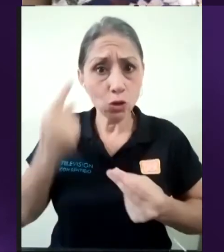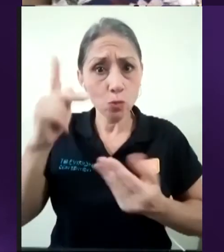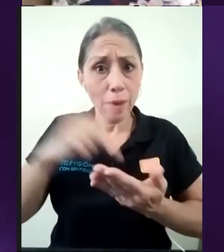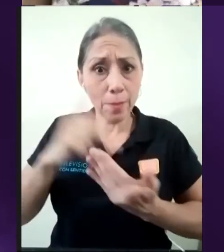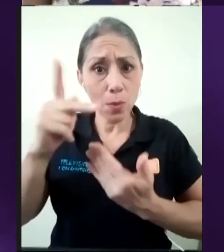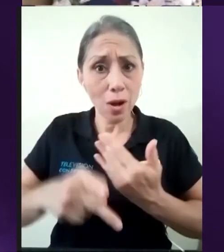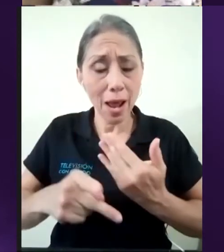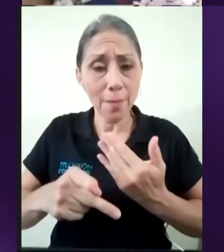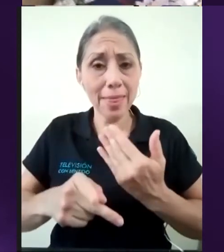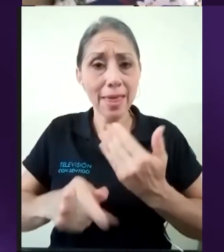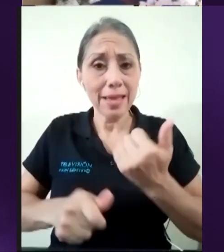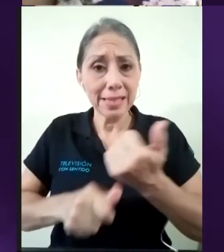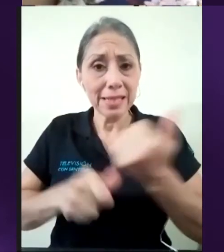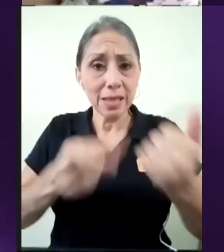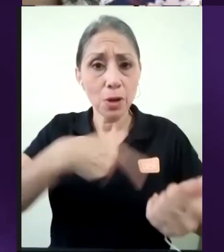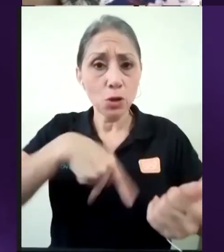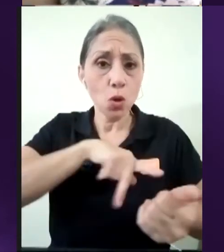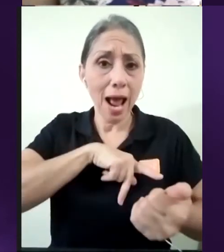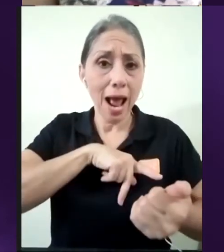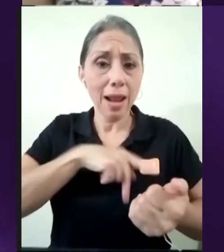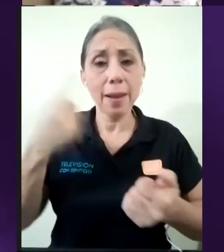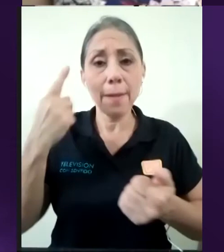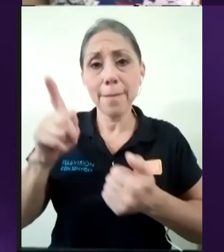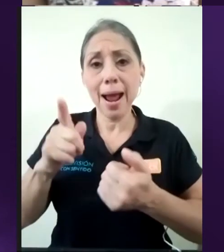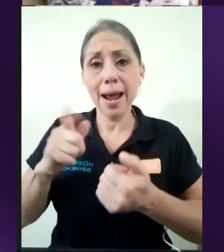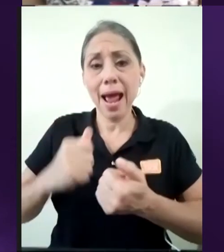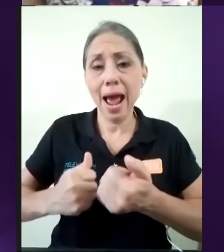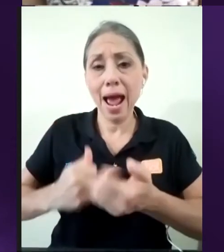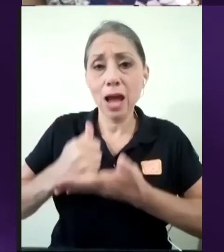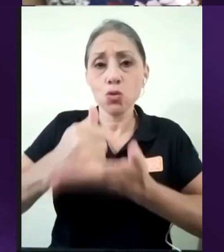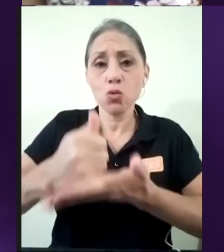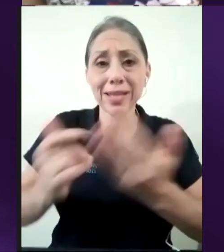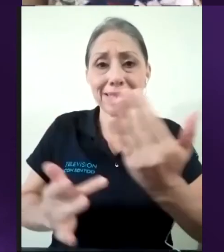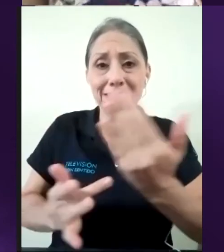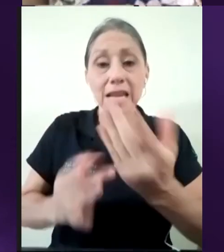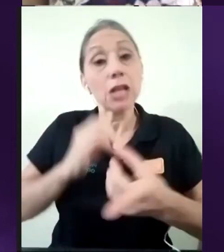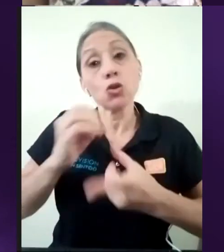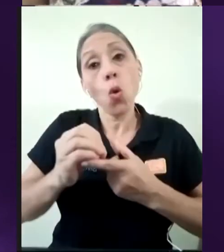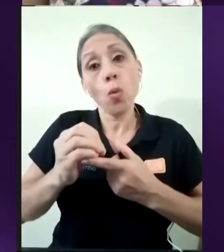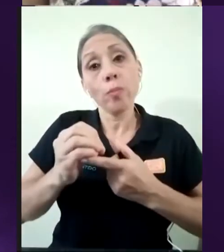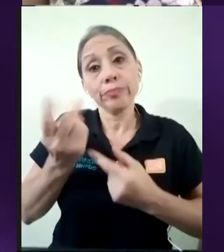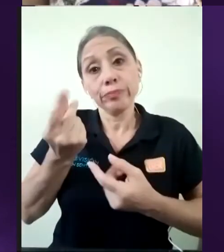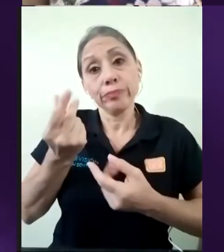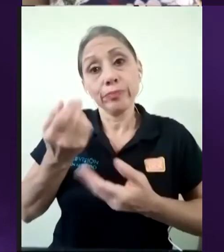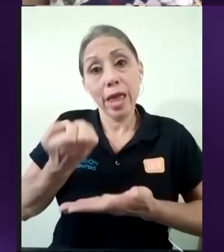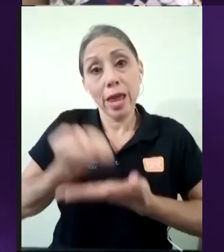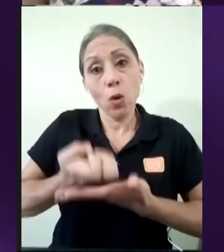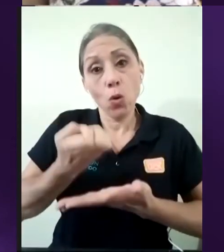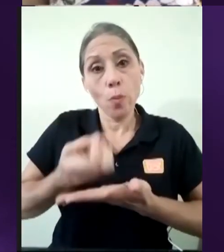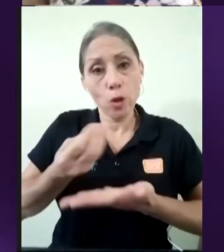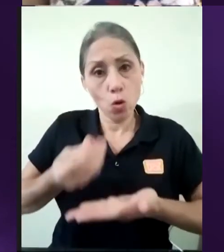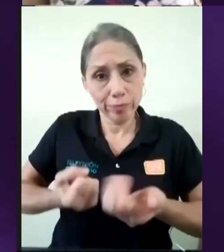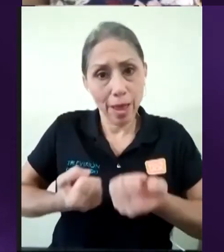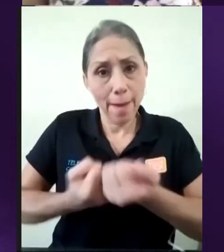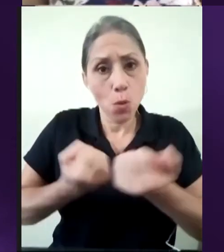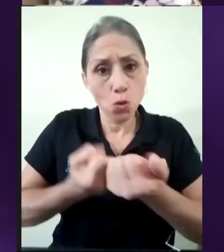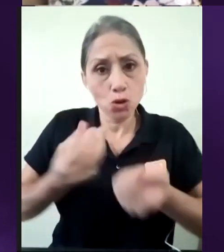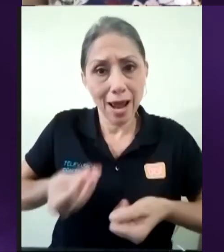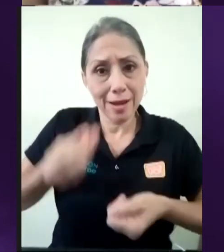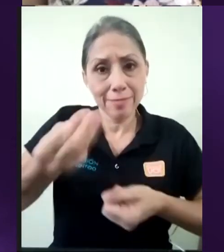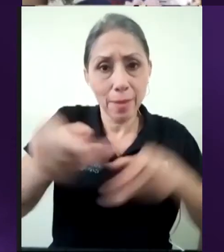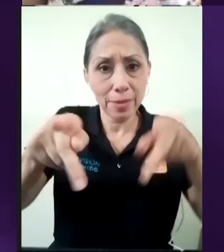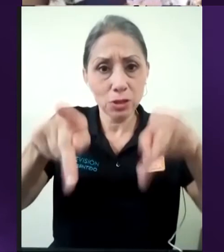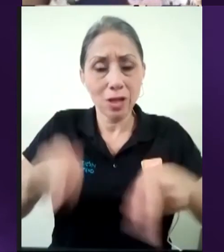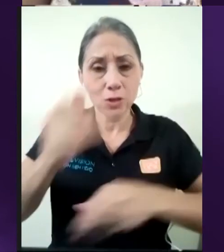técnicas o para apoyo económico para personas en condición de discapacidad que se enfrenten a situaciones de